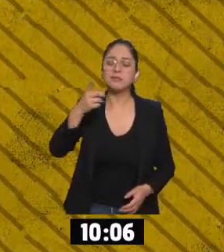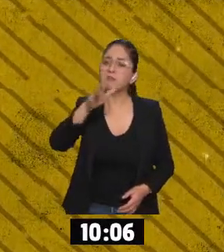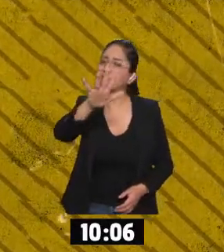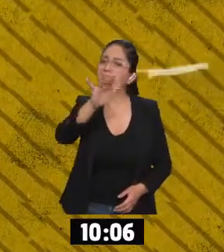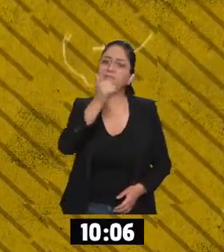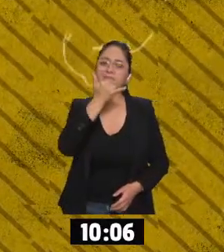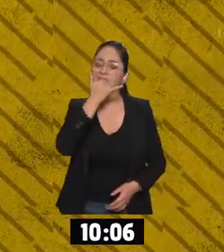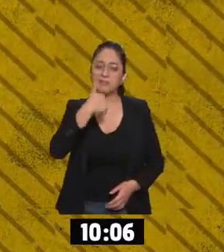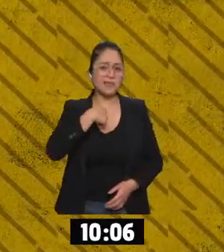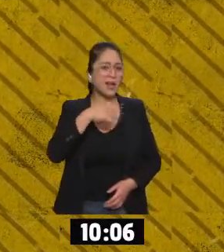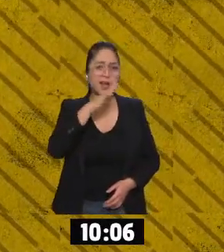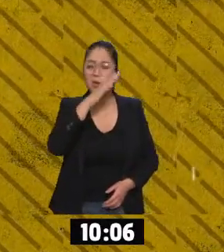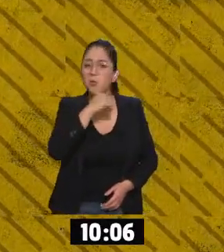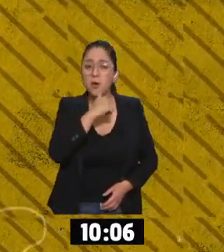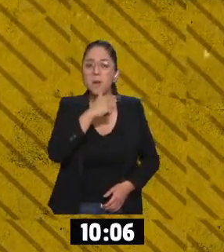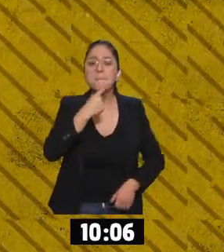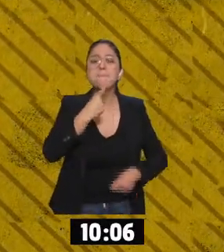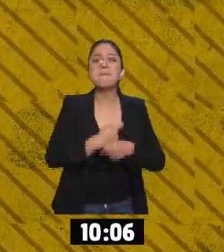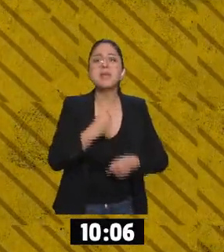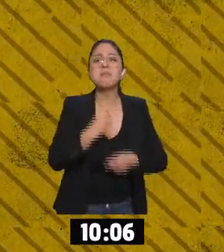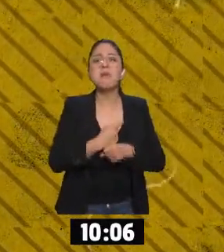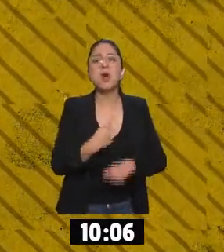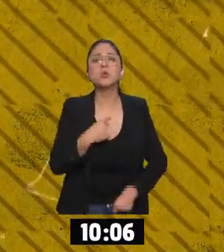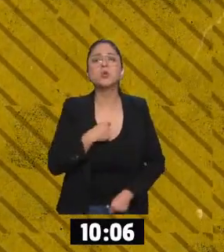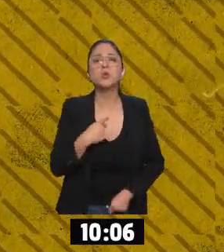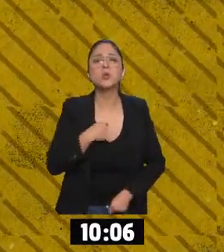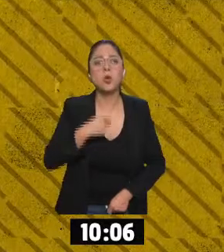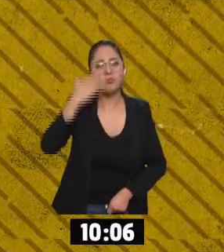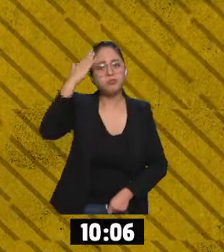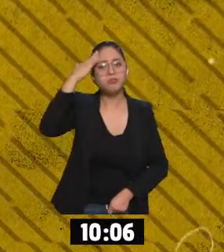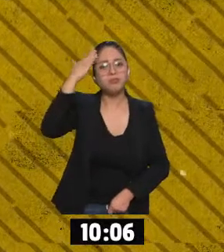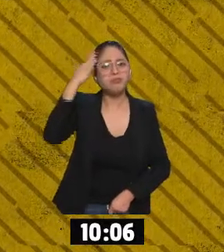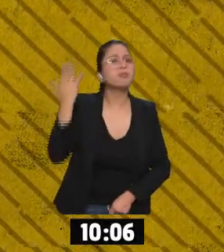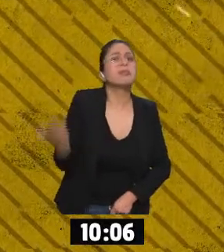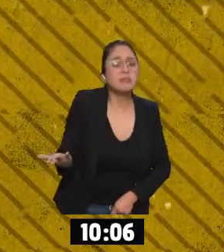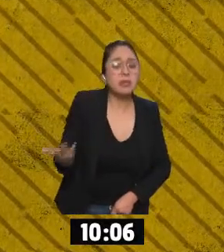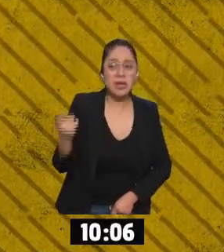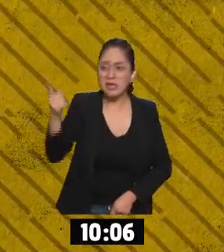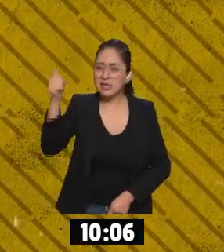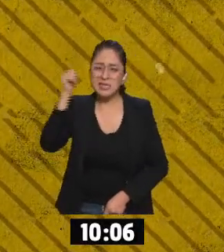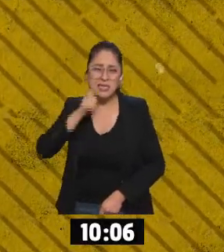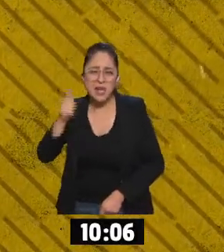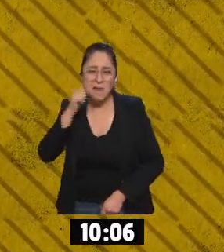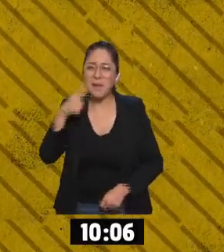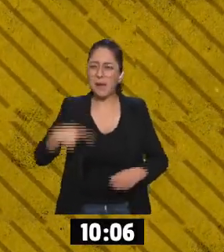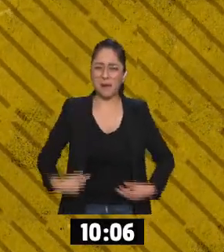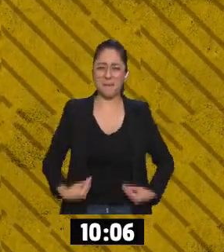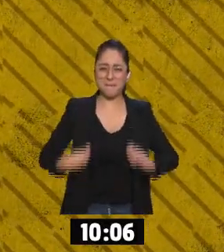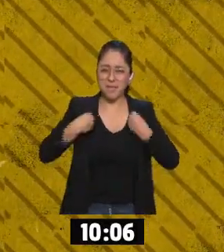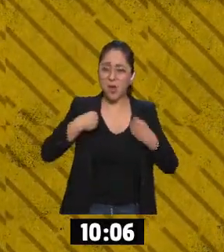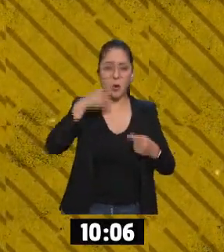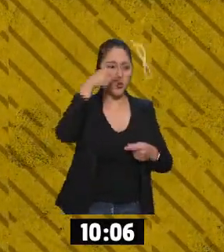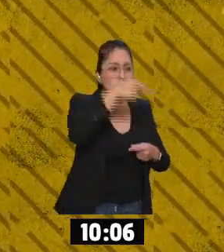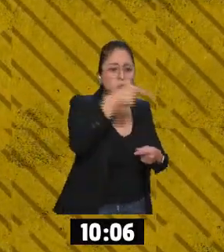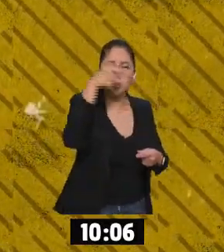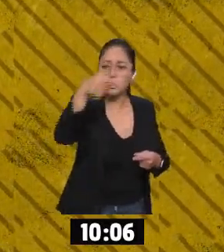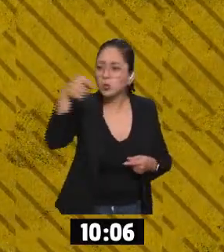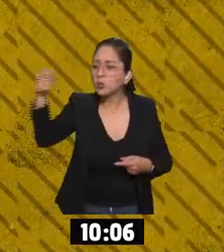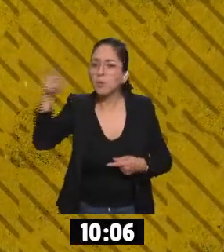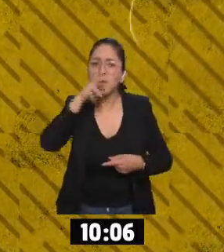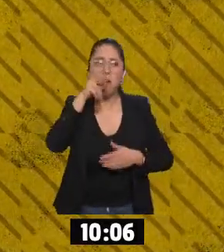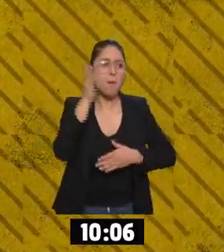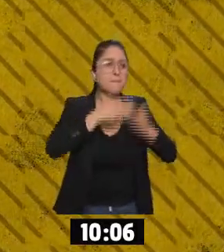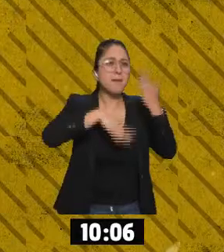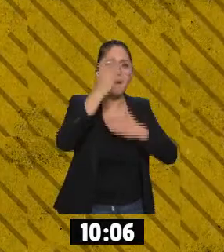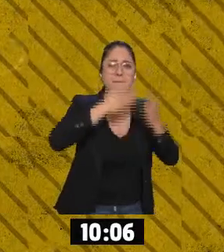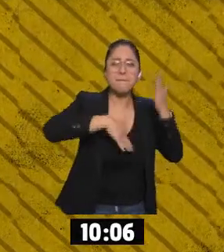primero yo, porque hay algo que no nos enseñan en la vida. Nos enseñan ahora a ser los mejores. Y si no eres el mejor, estás fregado. No está de la patada. ¿Cómo lloró el